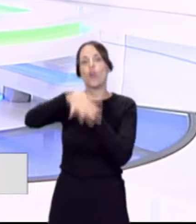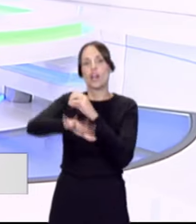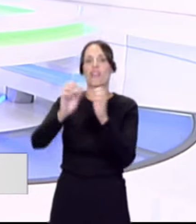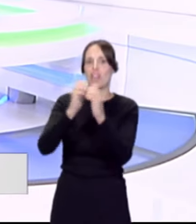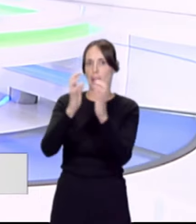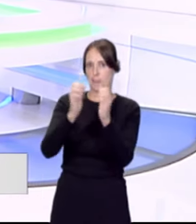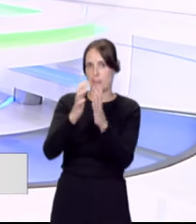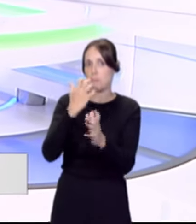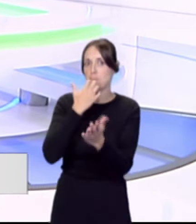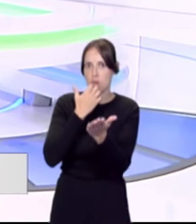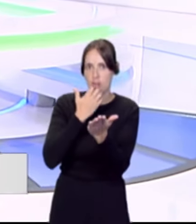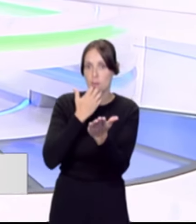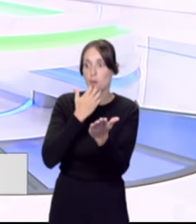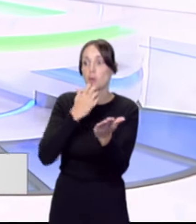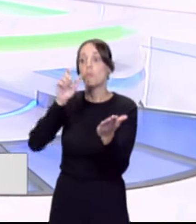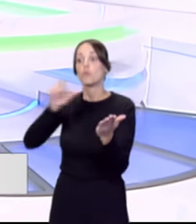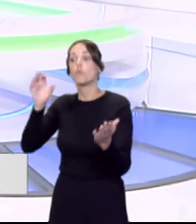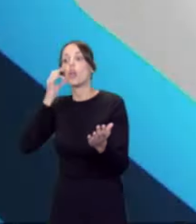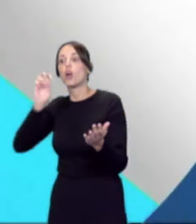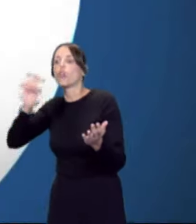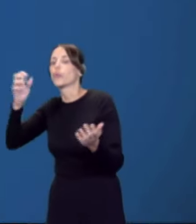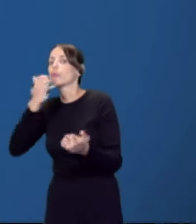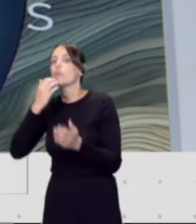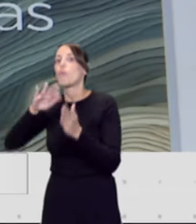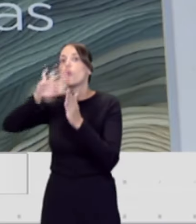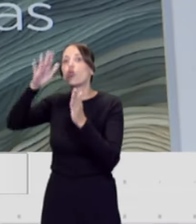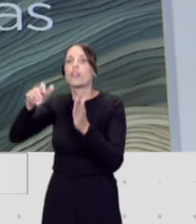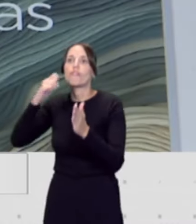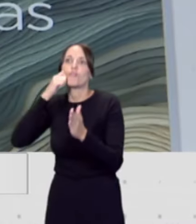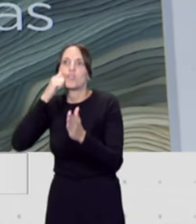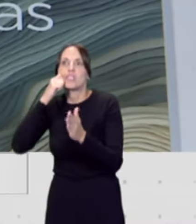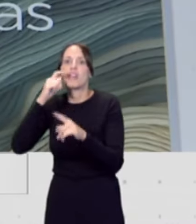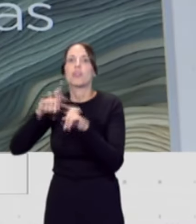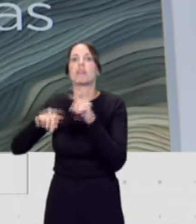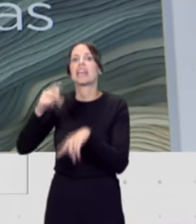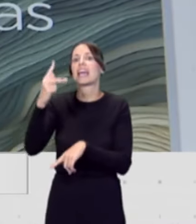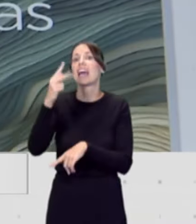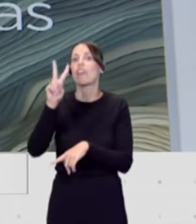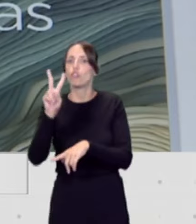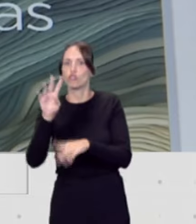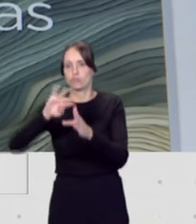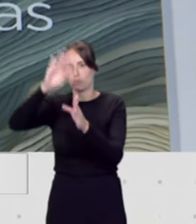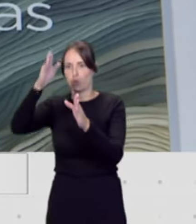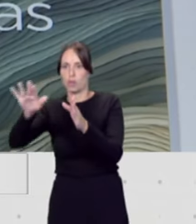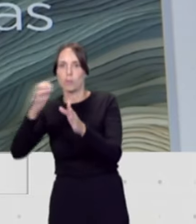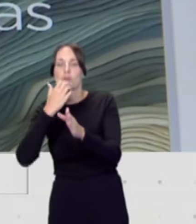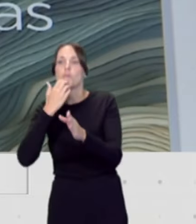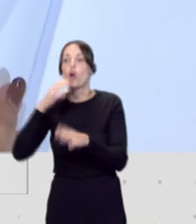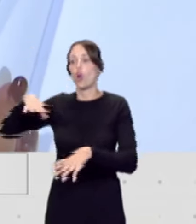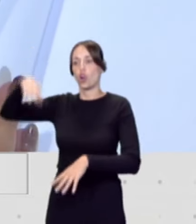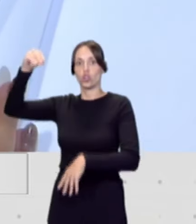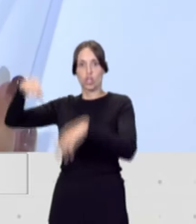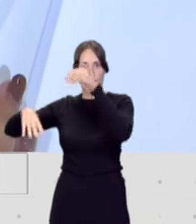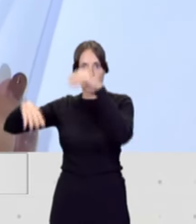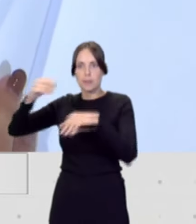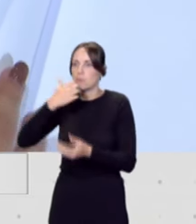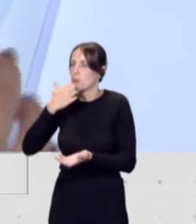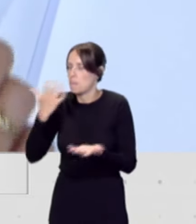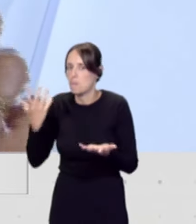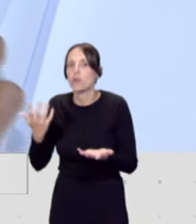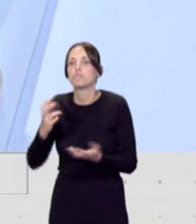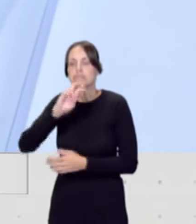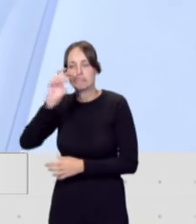de otras mujeres, pues pueden ser, no sé, el K2, los Alpes, etcétera. Y a la vez